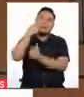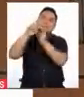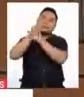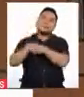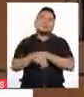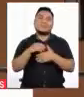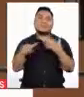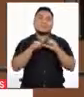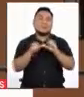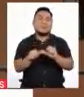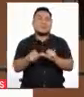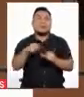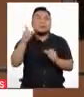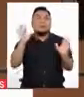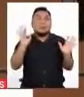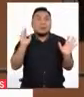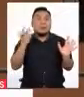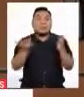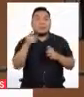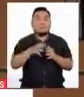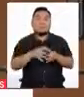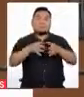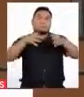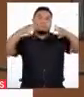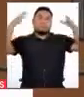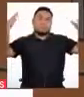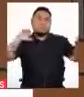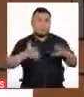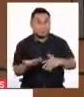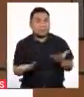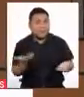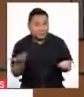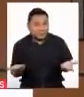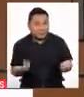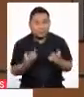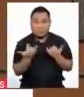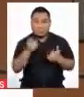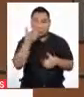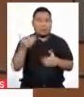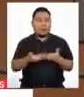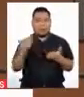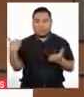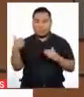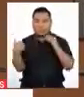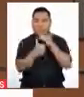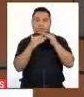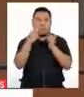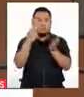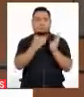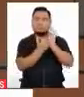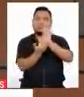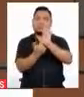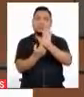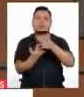Todo seguía. Tomamos la decisión. Y ahora vemos que después de 60 días ya hemos puesto